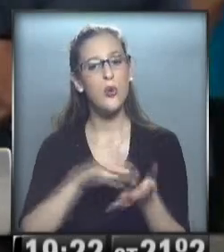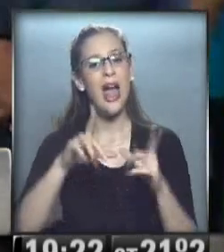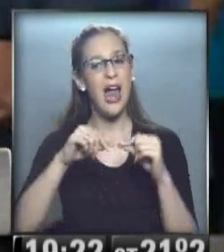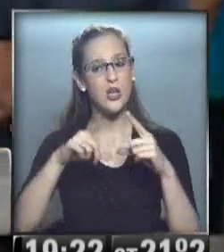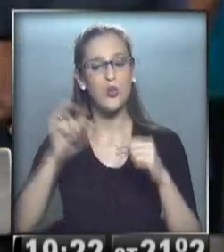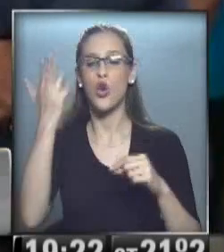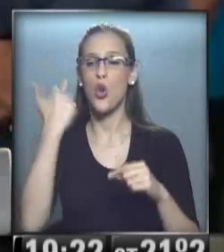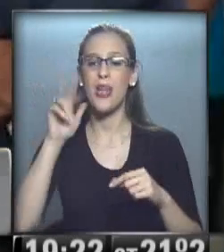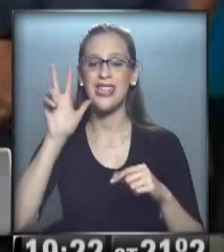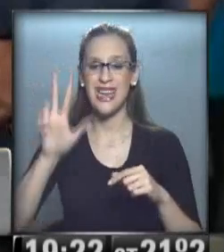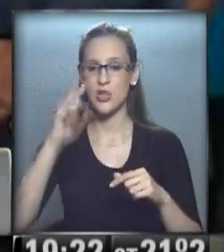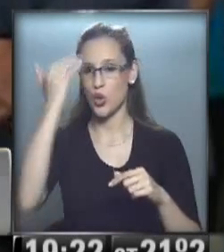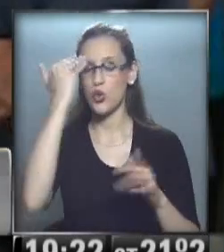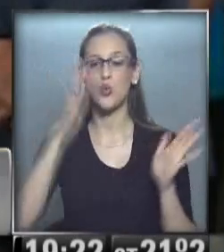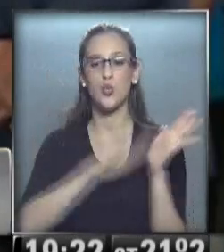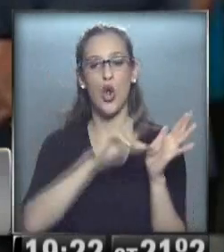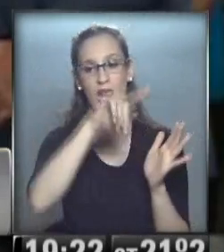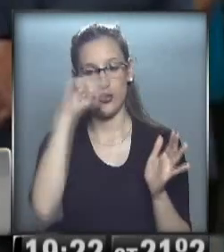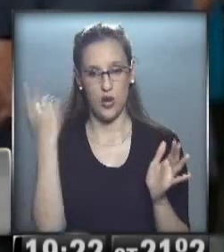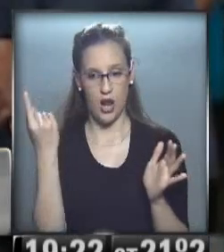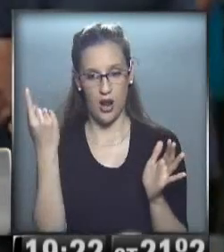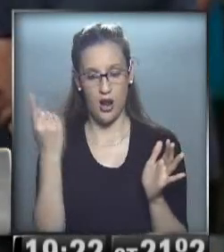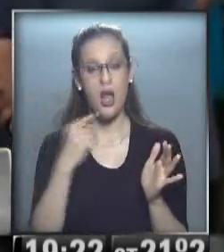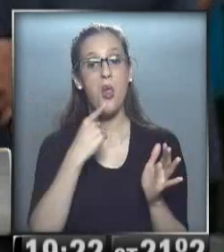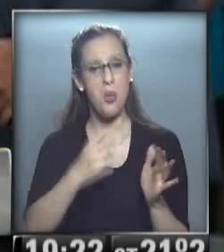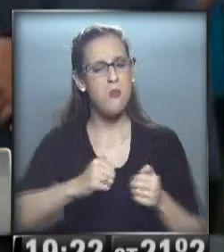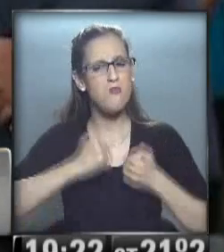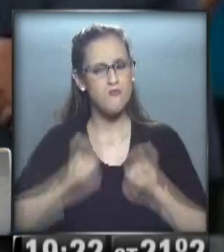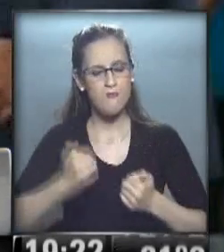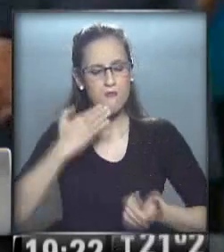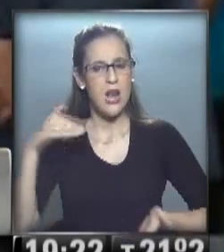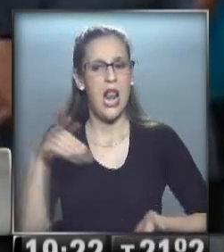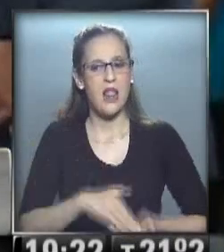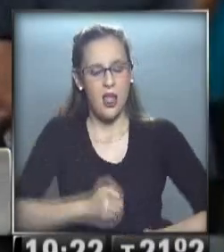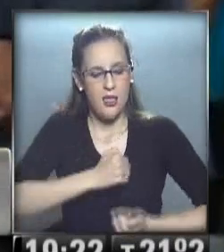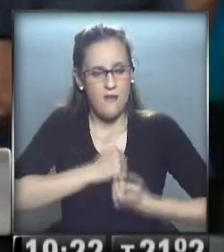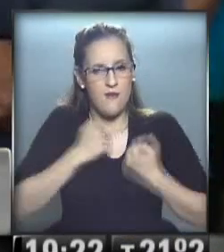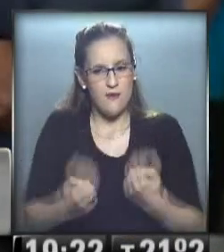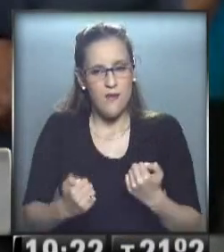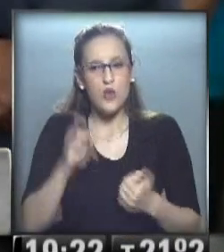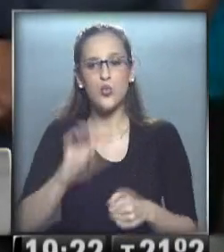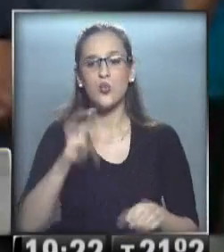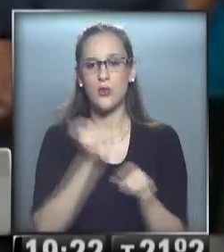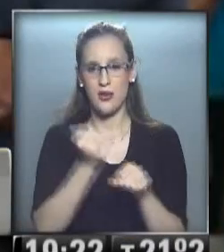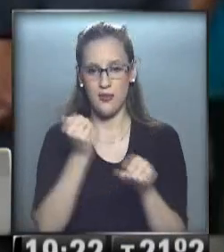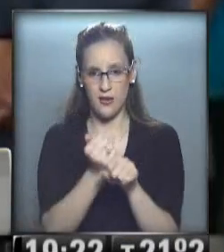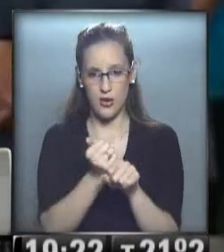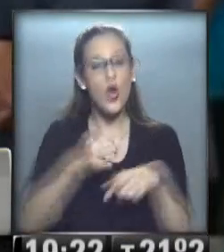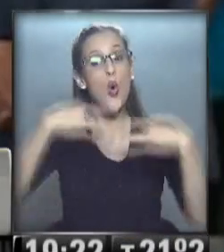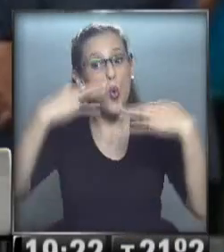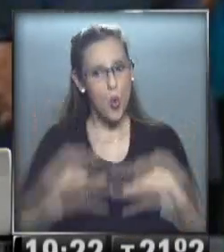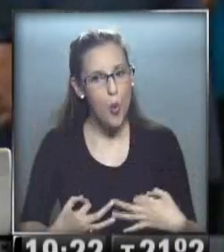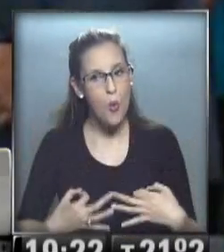93 de la Constitución Nacional, prometiendo desempeñar con lealtad y patriotismo el cargo que acepta, cumpliendo y